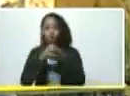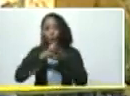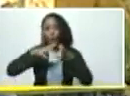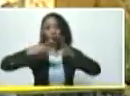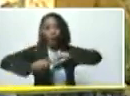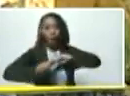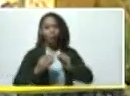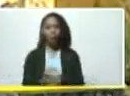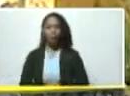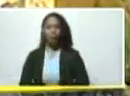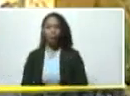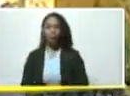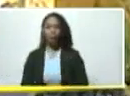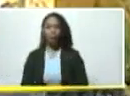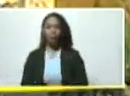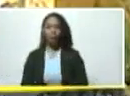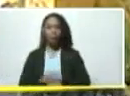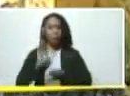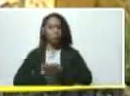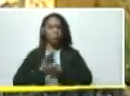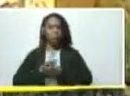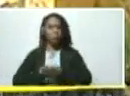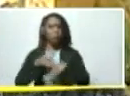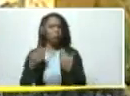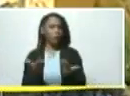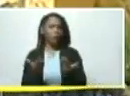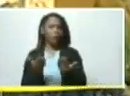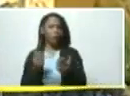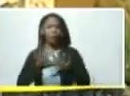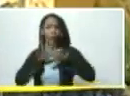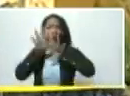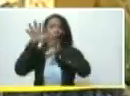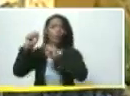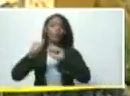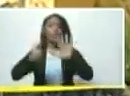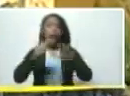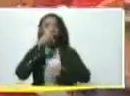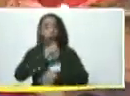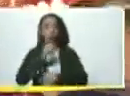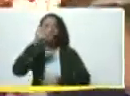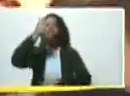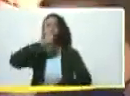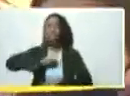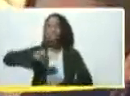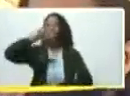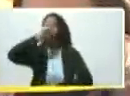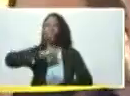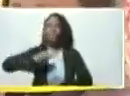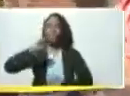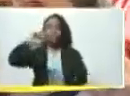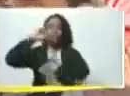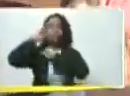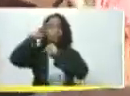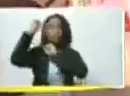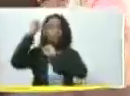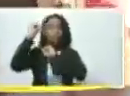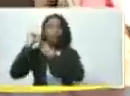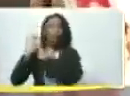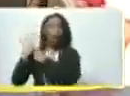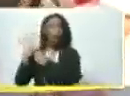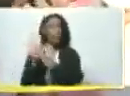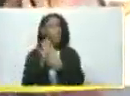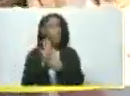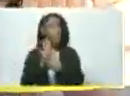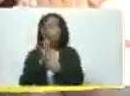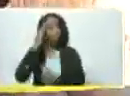de abastecimiento y producción por haber alcanzado los 6 años de resistencia victoriosa. Es un ejemplo, mi comandante